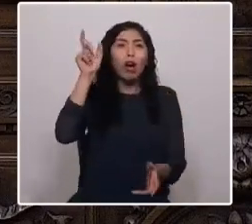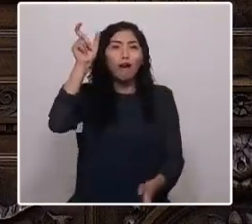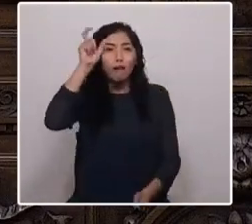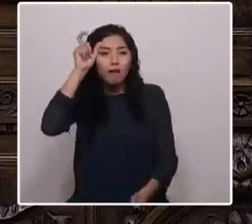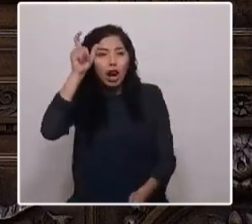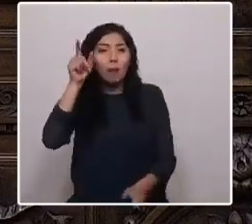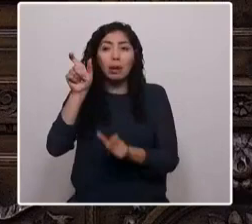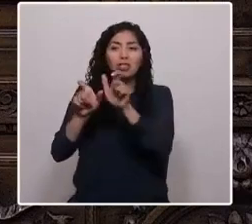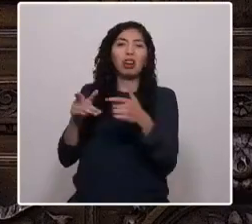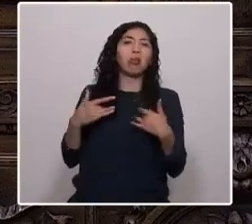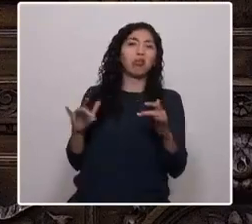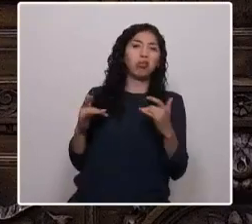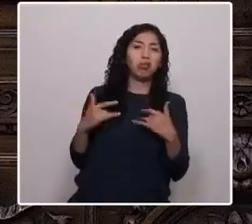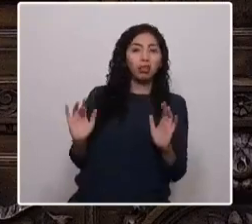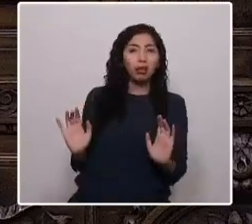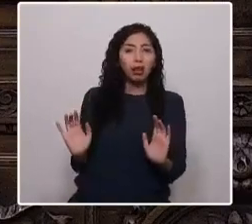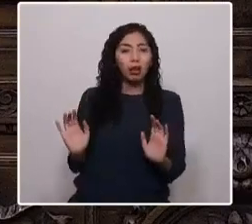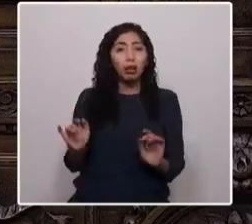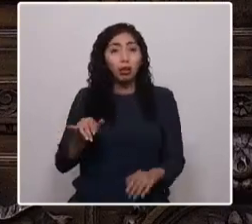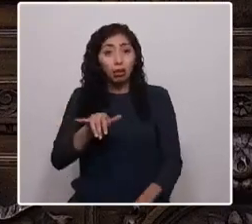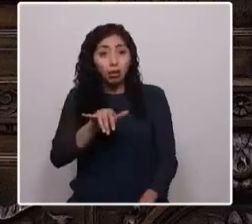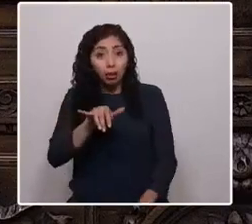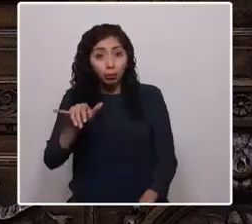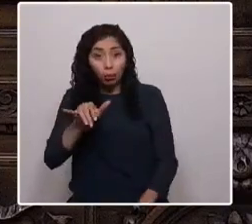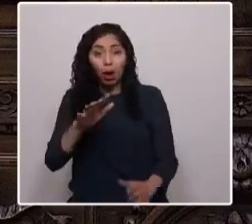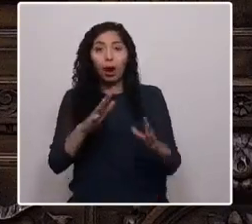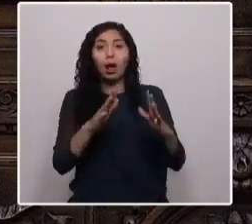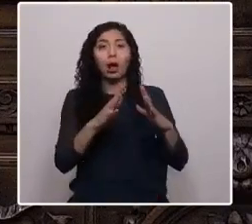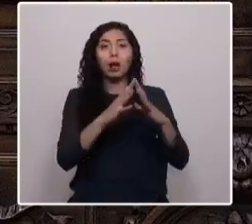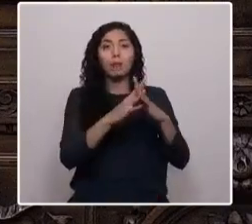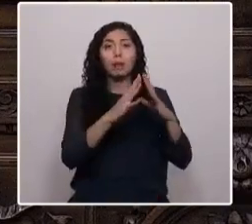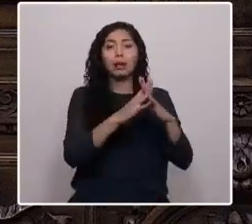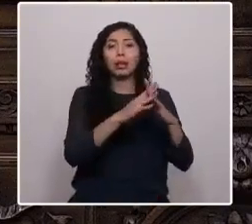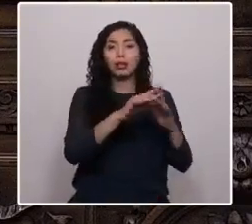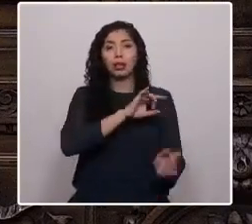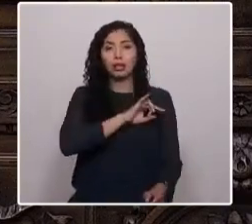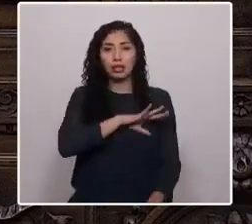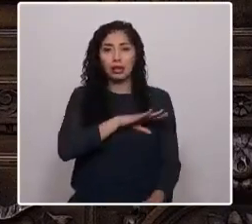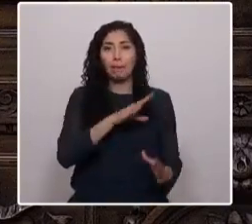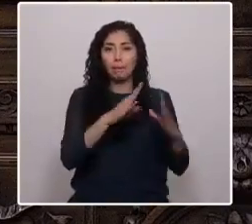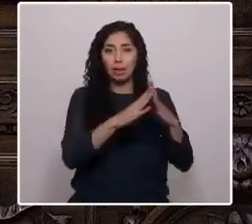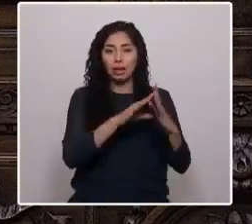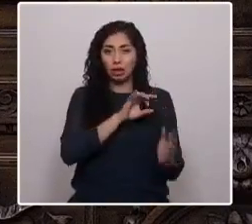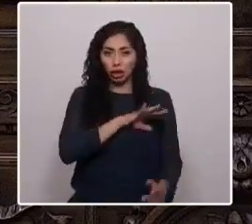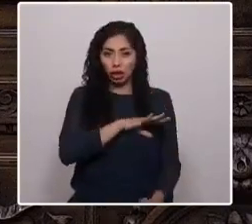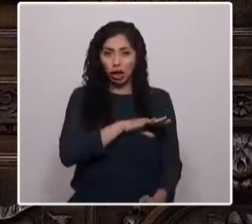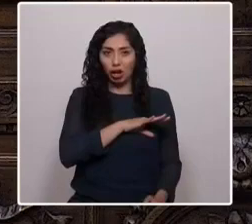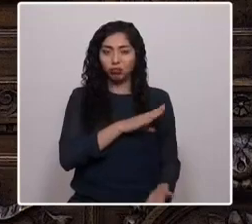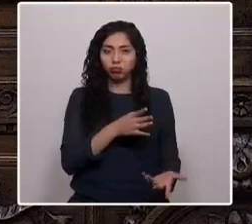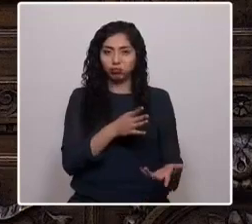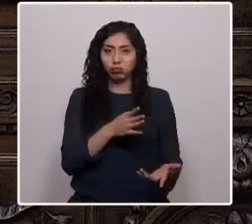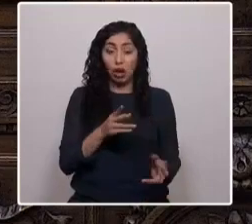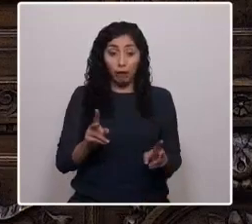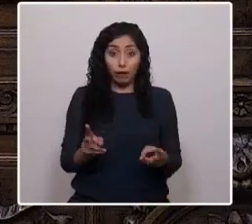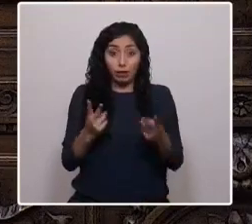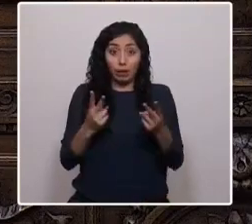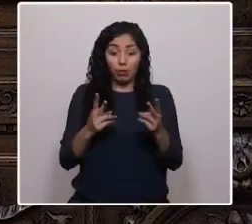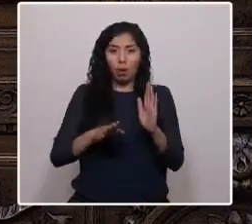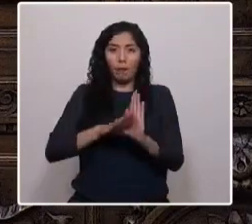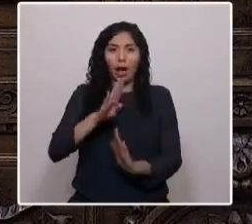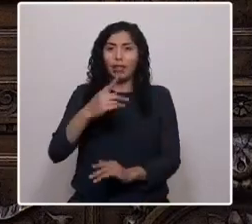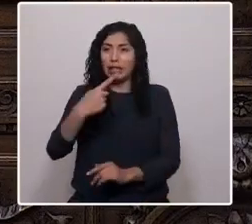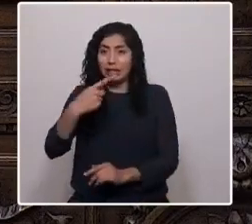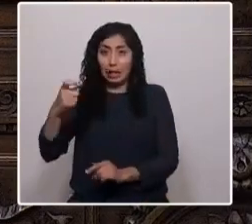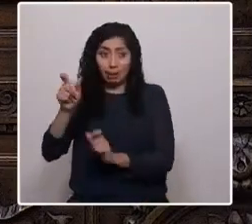habitantes y luego por la armada de chile logramos sobrevivir un poco más de 100 rapa nui a